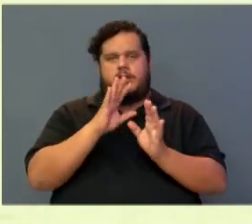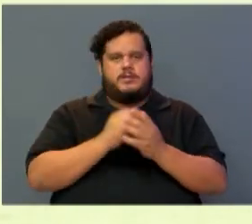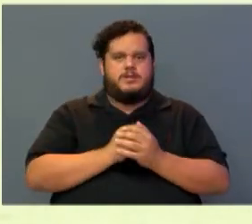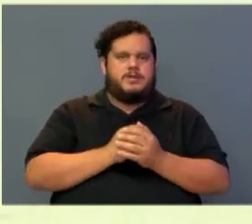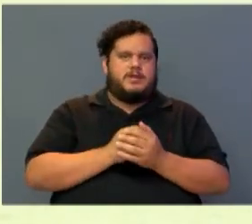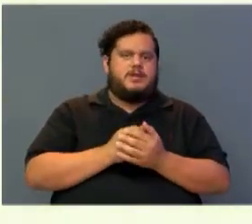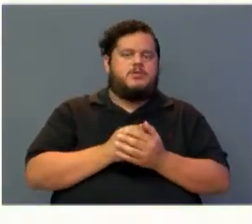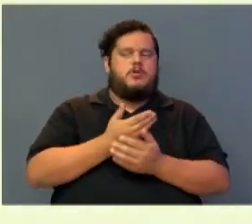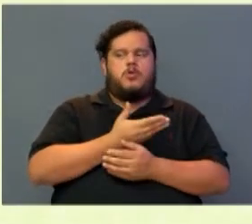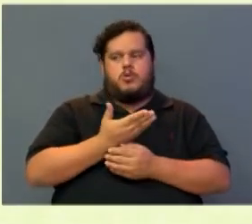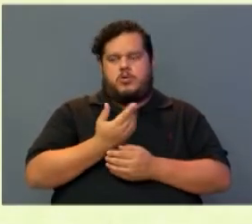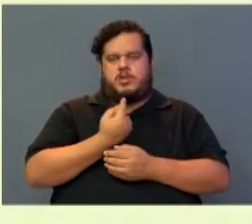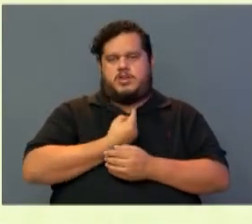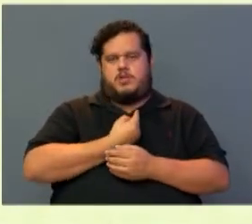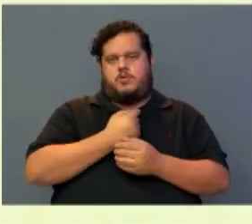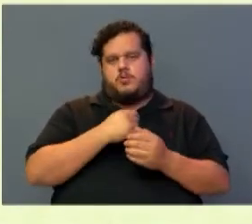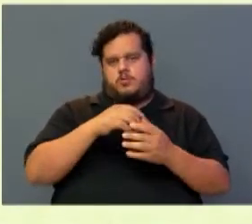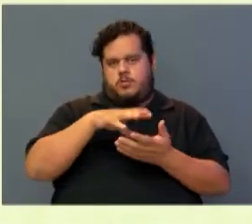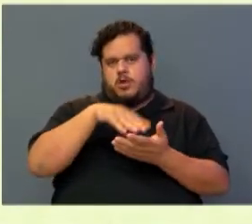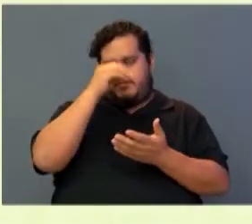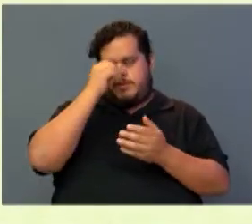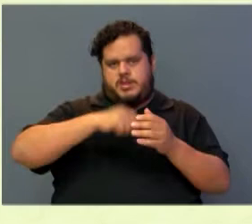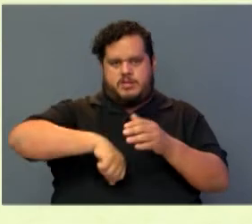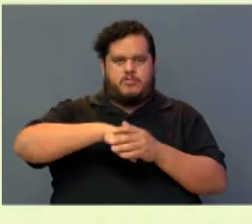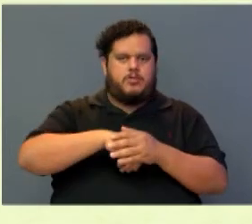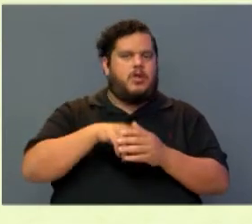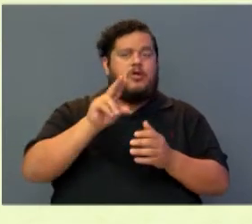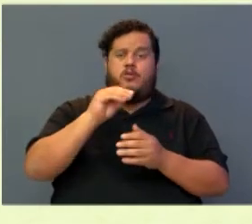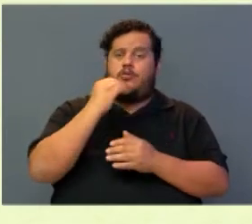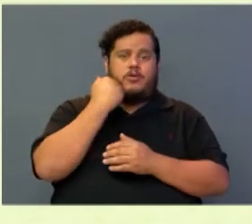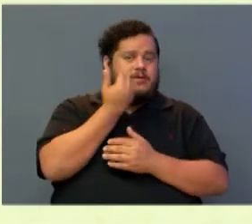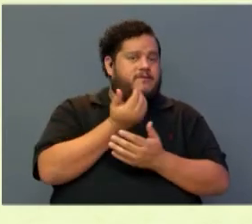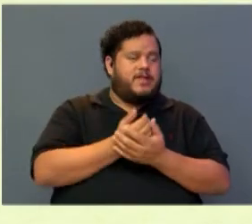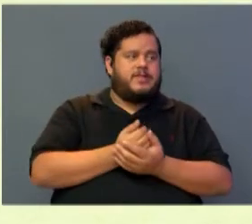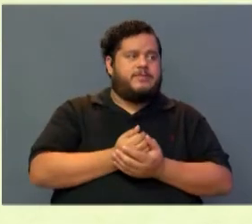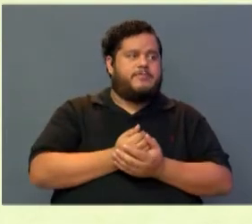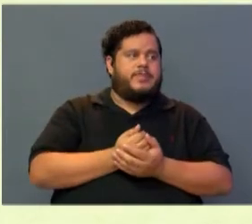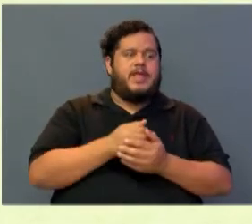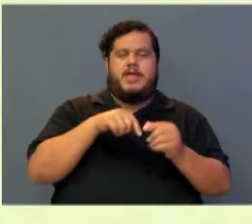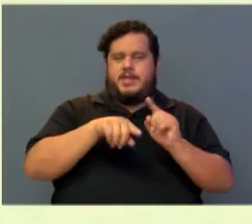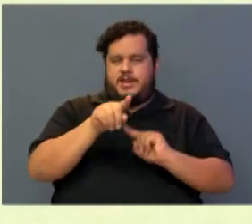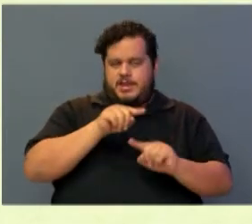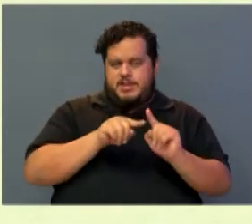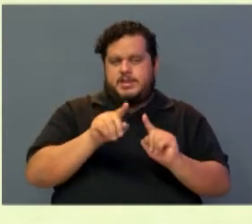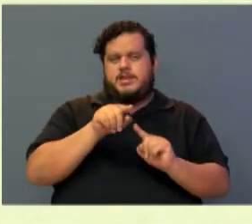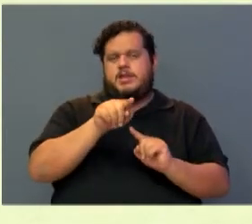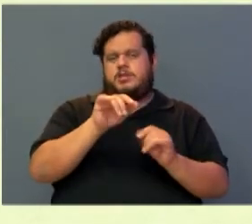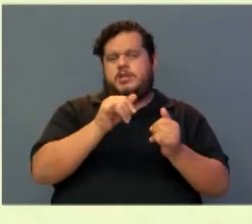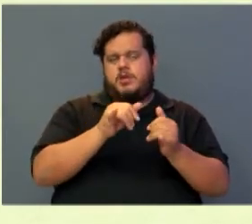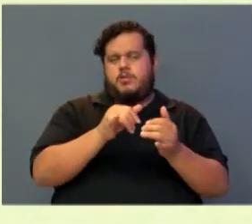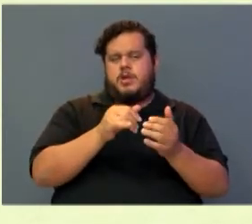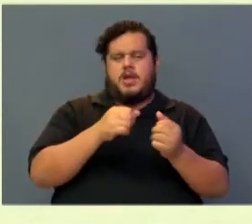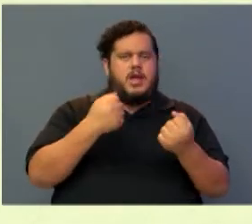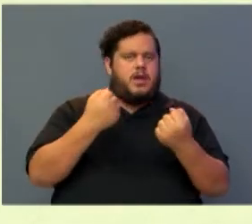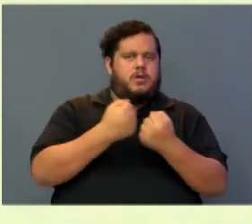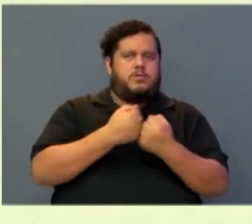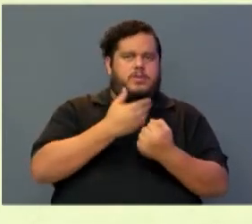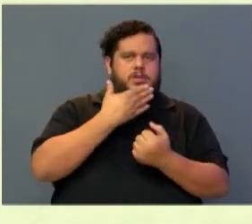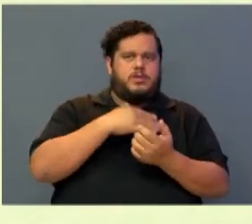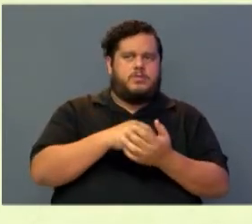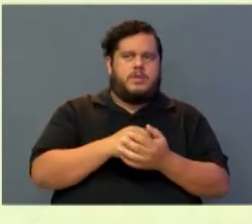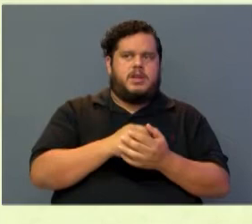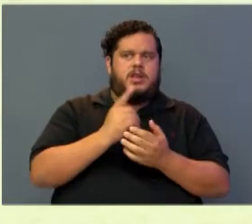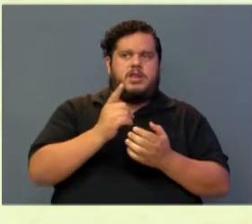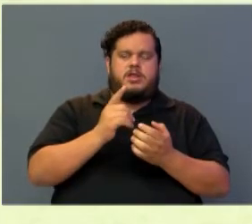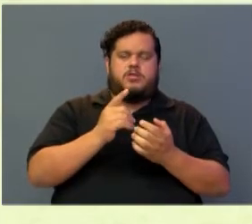va aprendiendo el fútbol y ya, fútbol, nada más para mí es fácil. Y que es las críticas y que usted juega un partido mal, es un estado